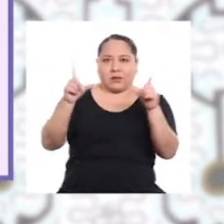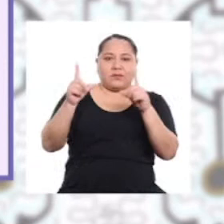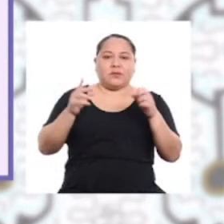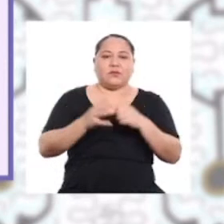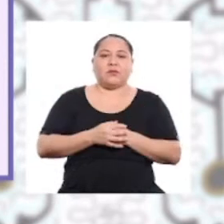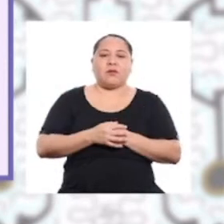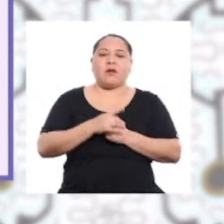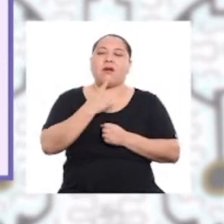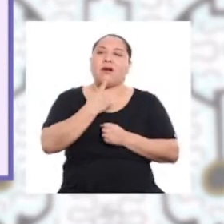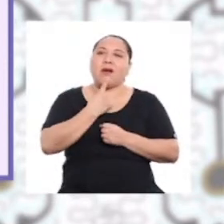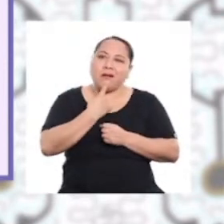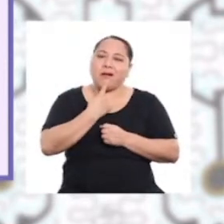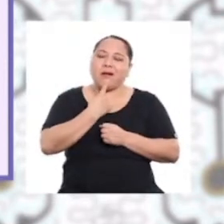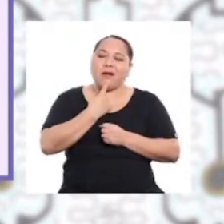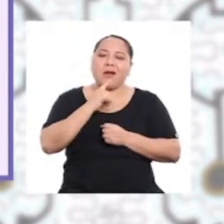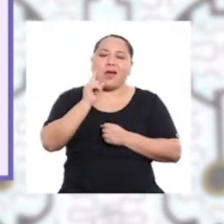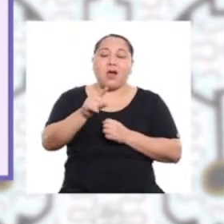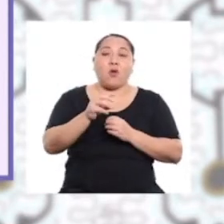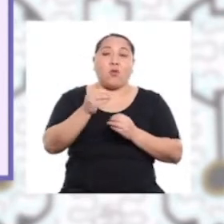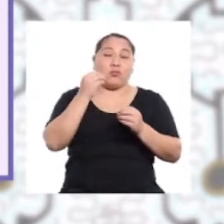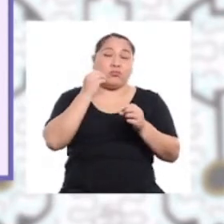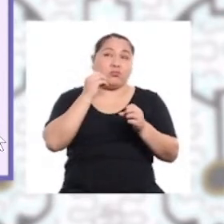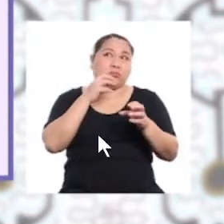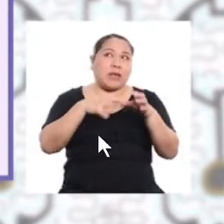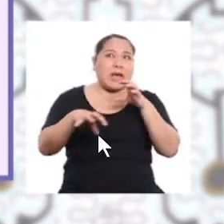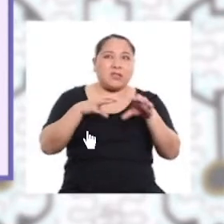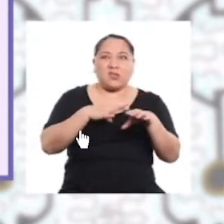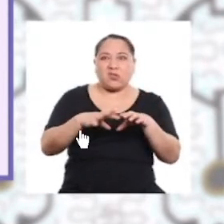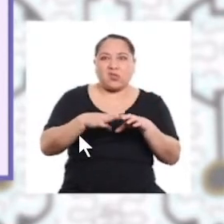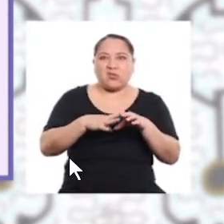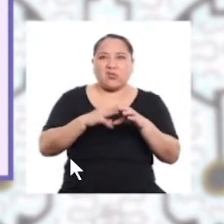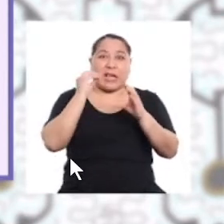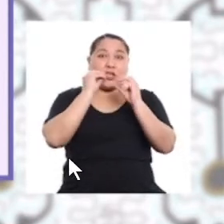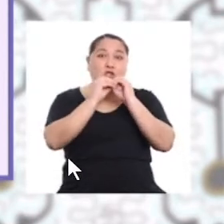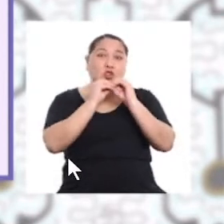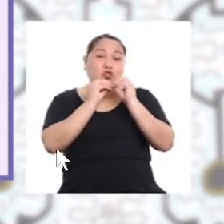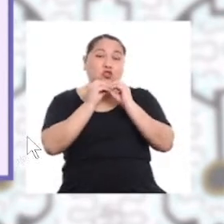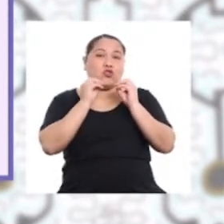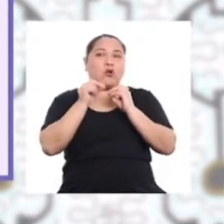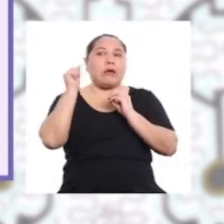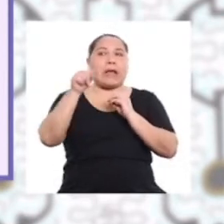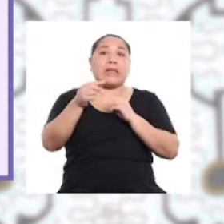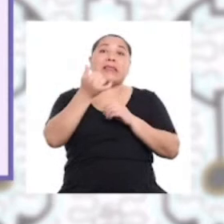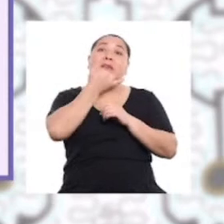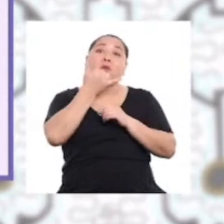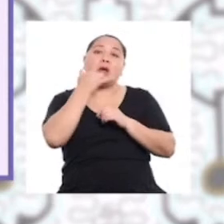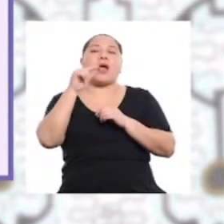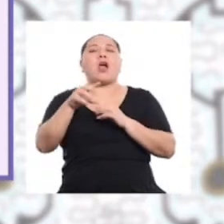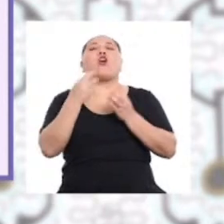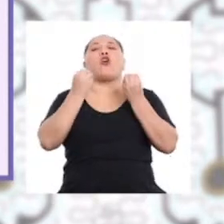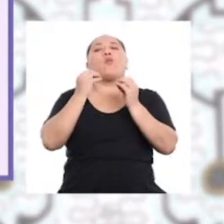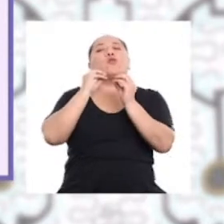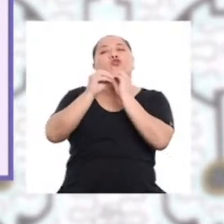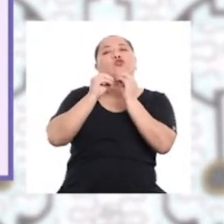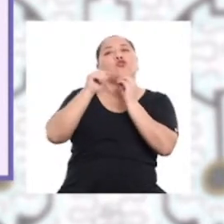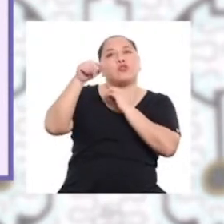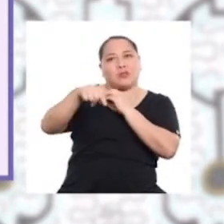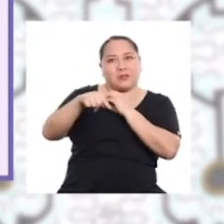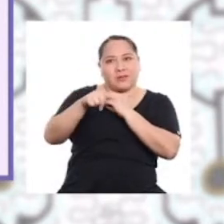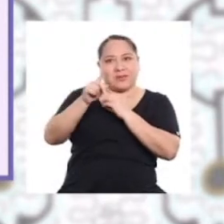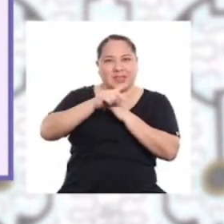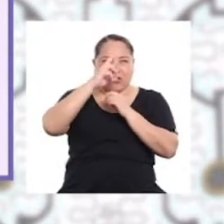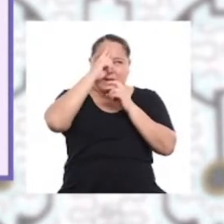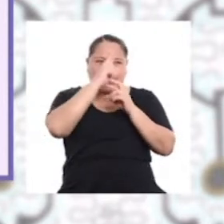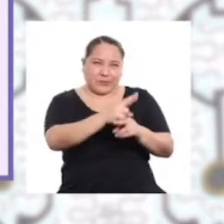la televisión. Entonces, una acción reparadora es una acción que permite compensar el incumplimiento de algún acuerdo de